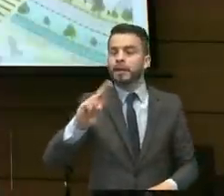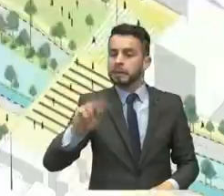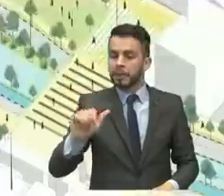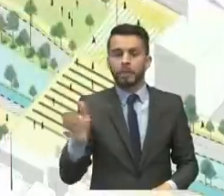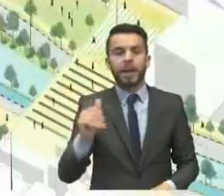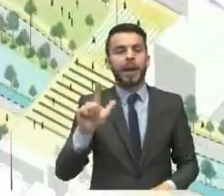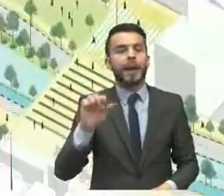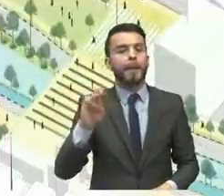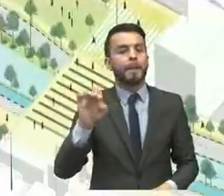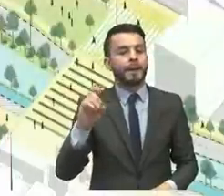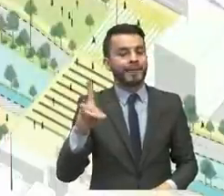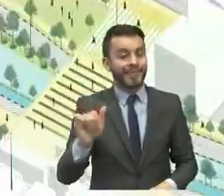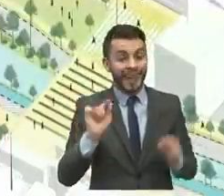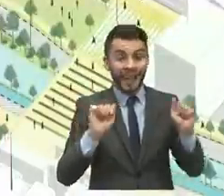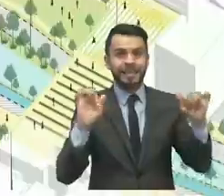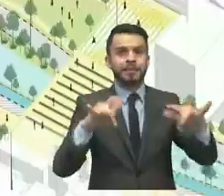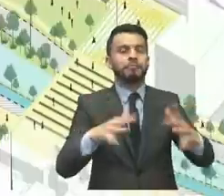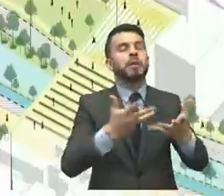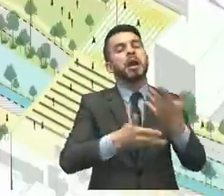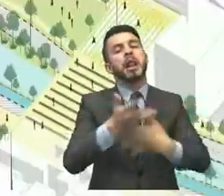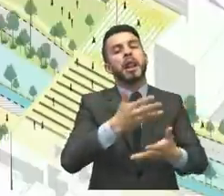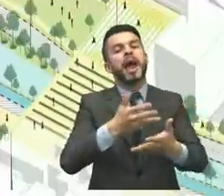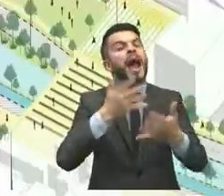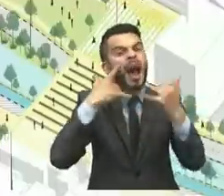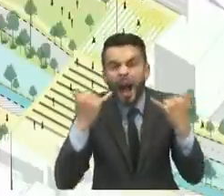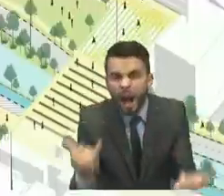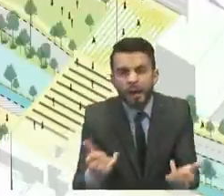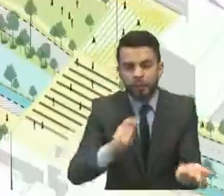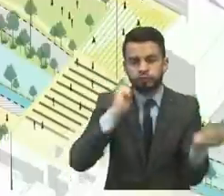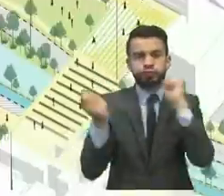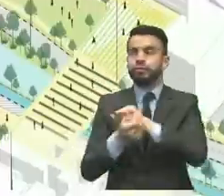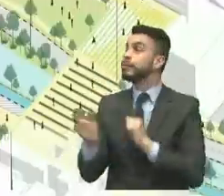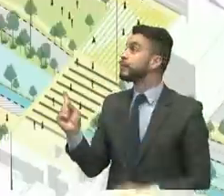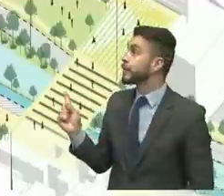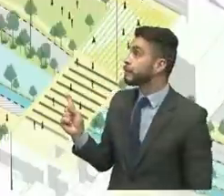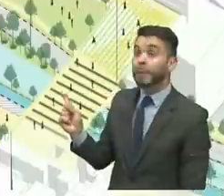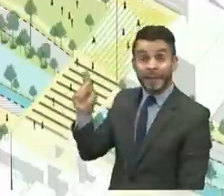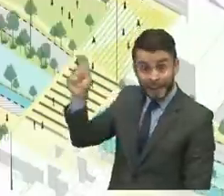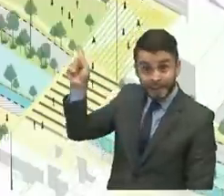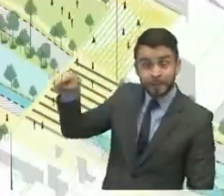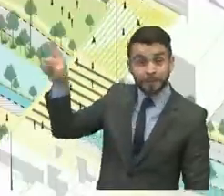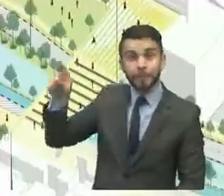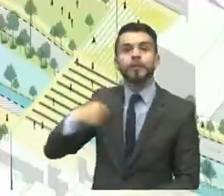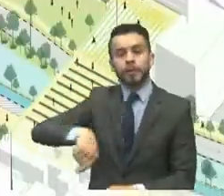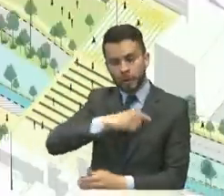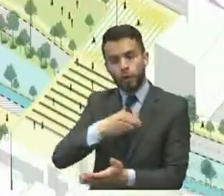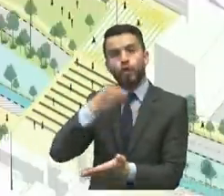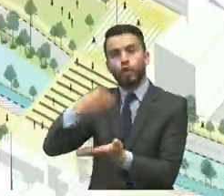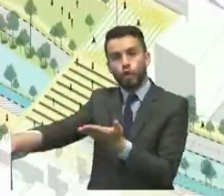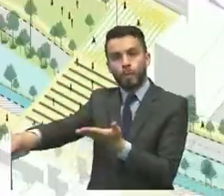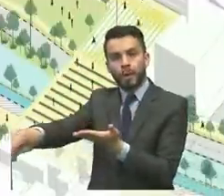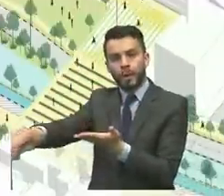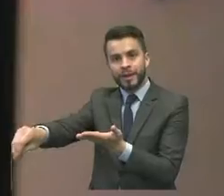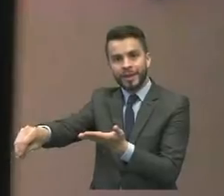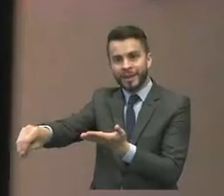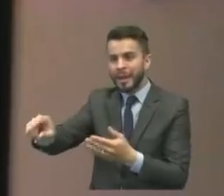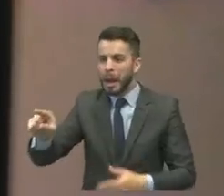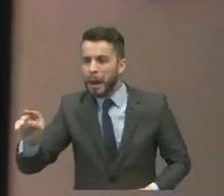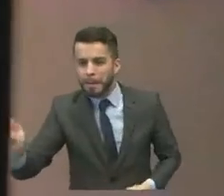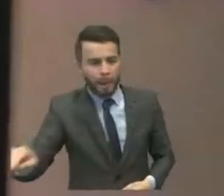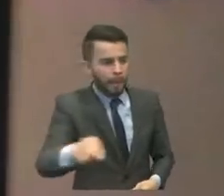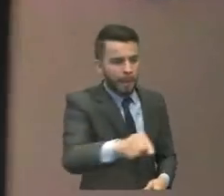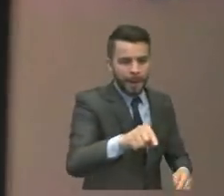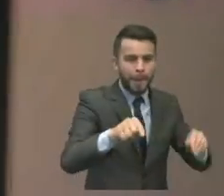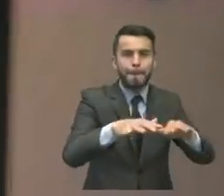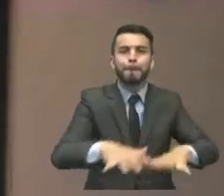Ahora será así. Ahora esto, que fue lo que compramos, será una de las 16 plazas Alamedas del